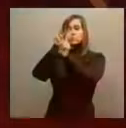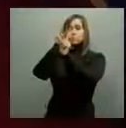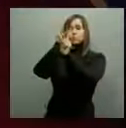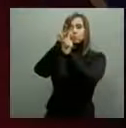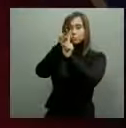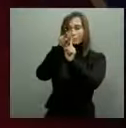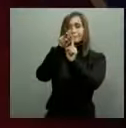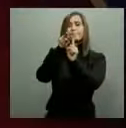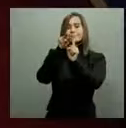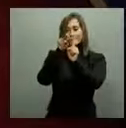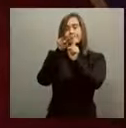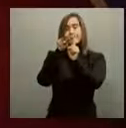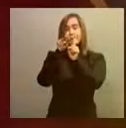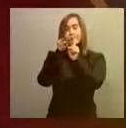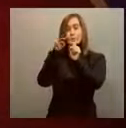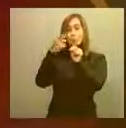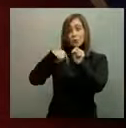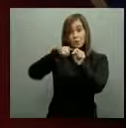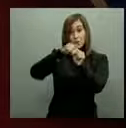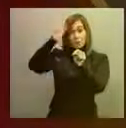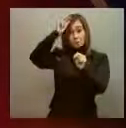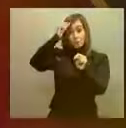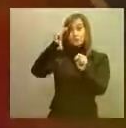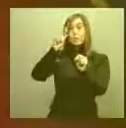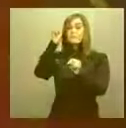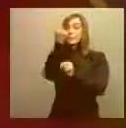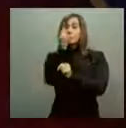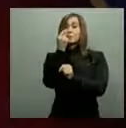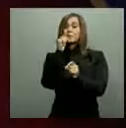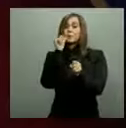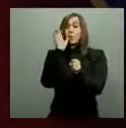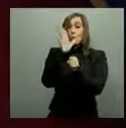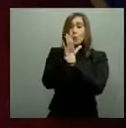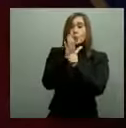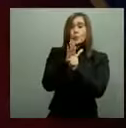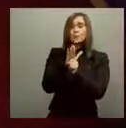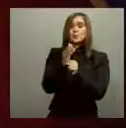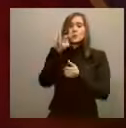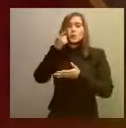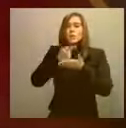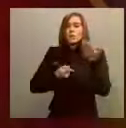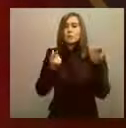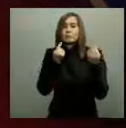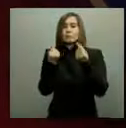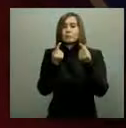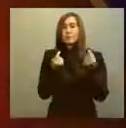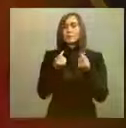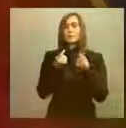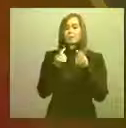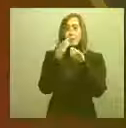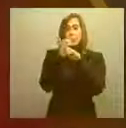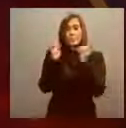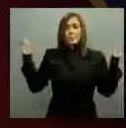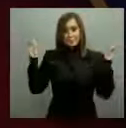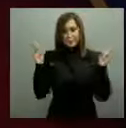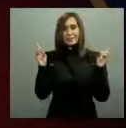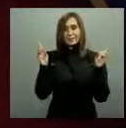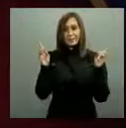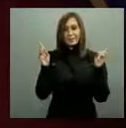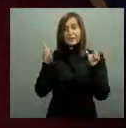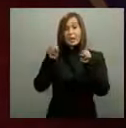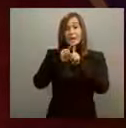saben, uno de los principales compromisos de mi gobierno es con la regeneración democrática, o lo que es lo mismo, con la